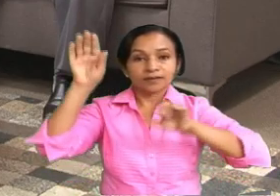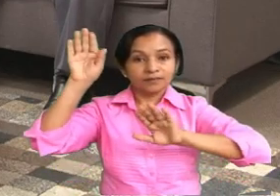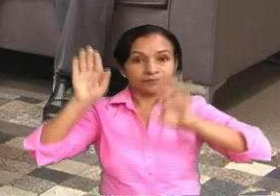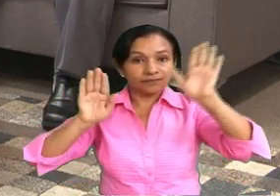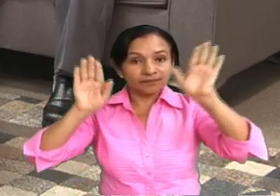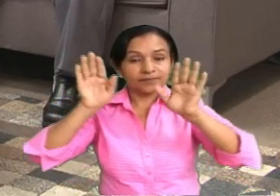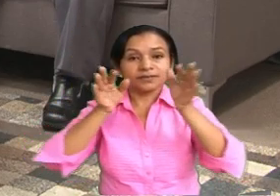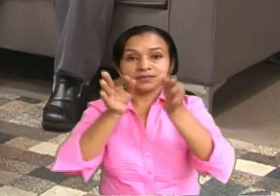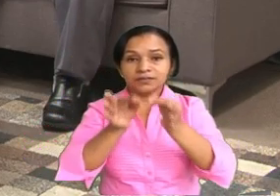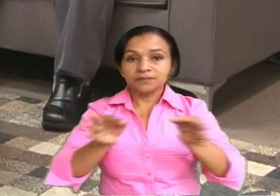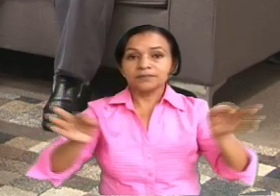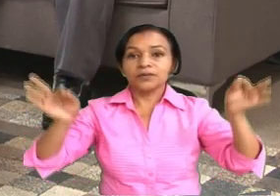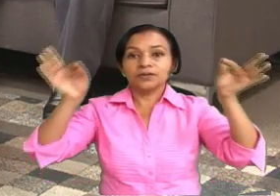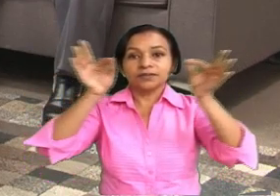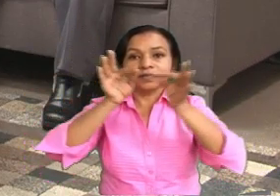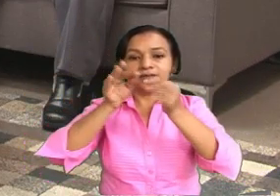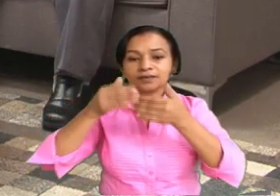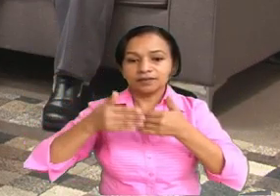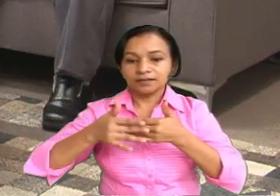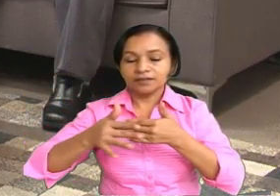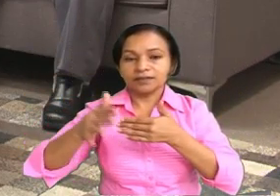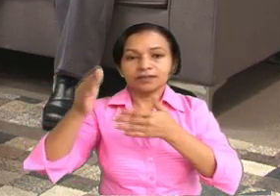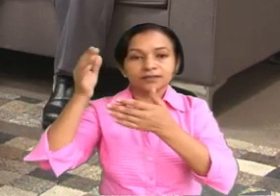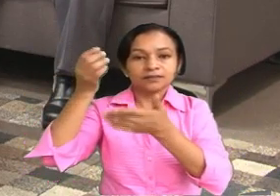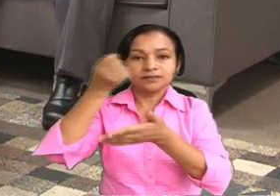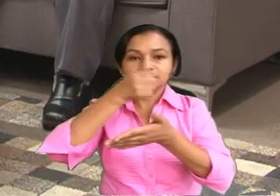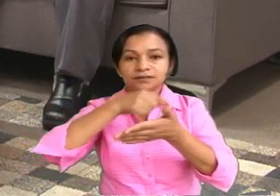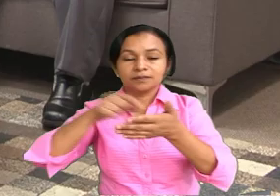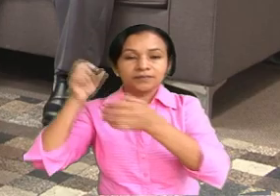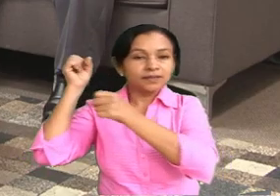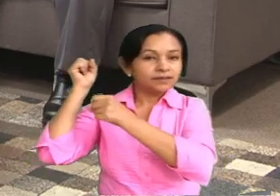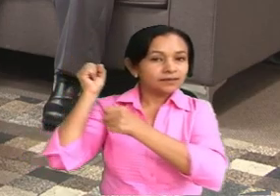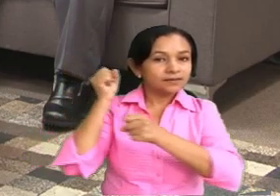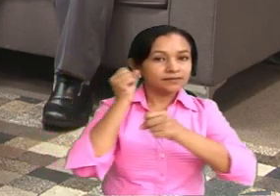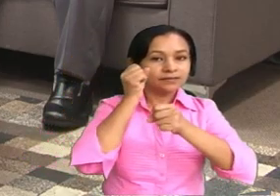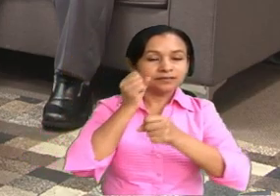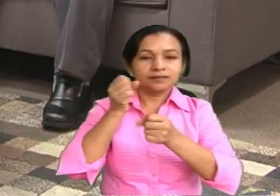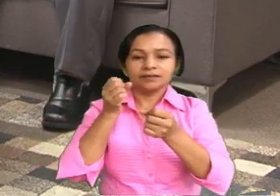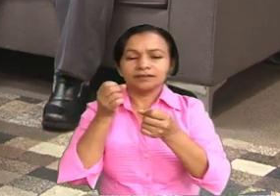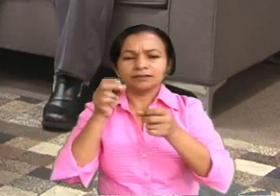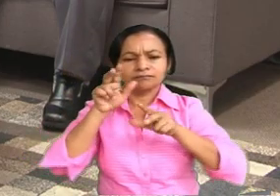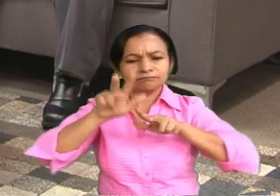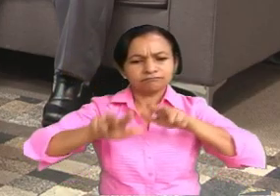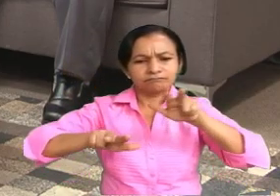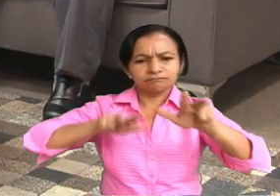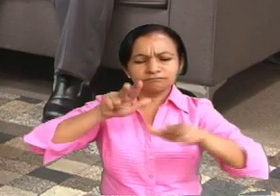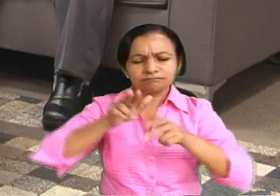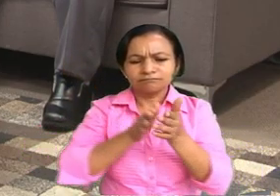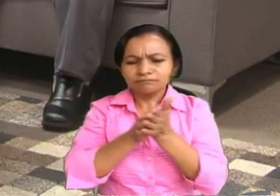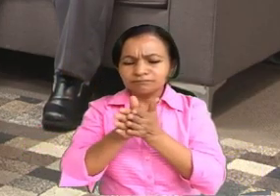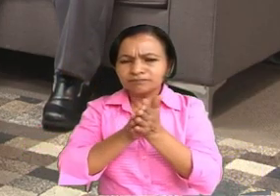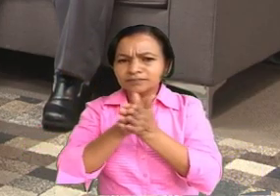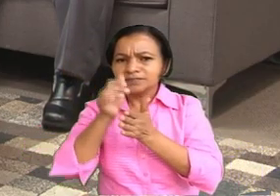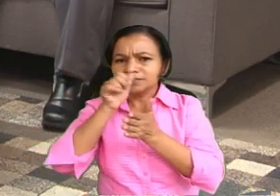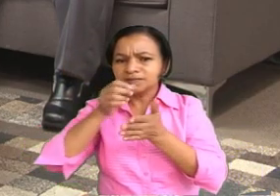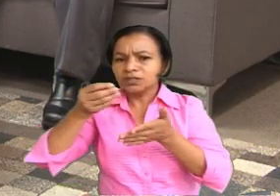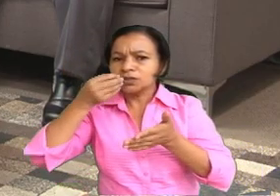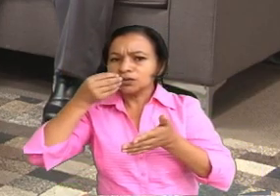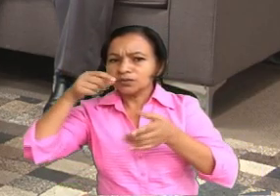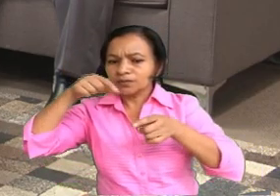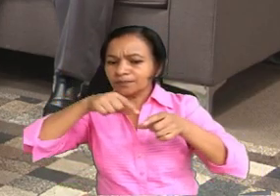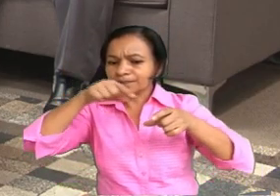eso es importante. Ahorita que vamos a entrar en Cuaresma, cómo está aquello que vino el Diwana, que yo sé que a